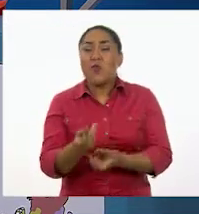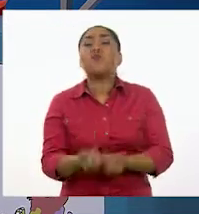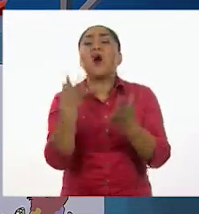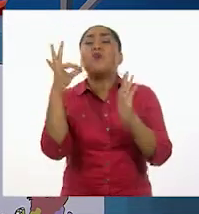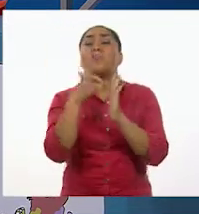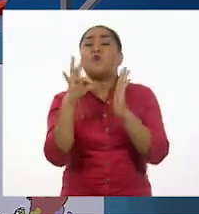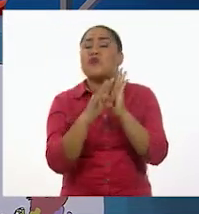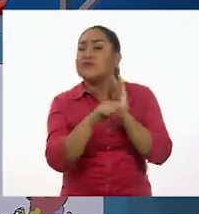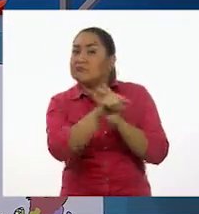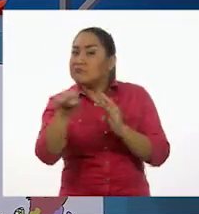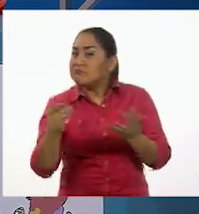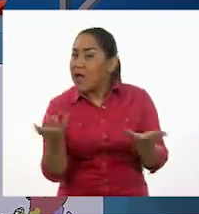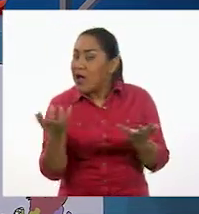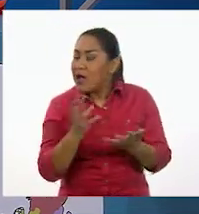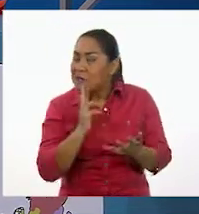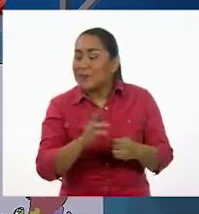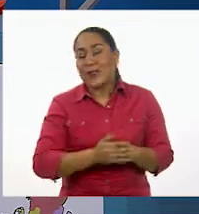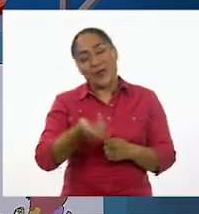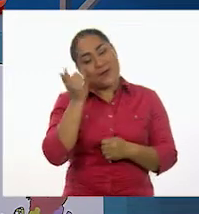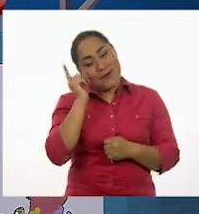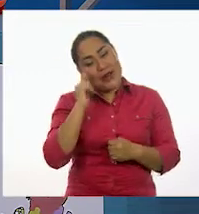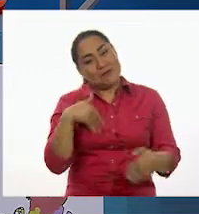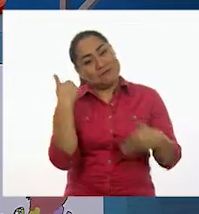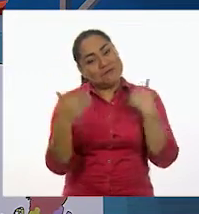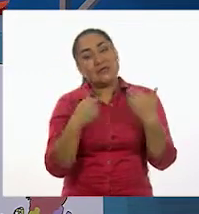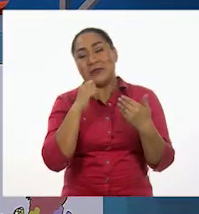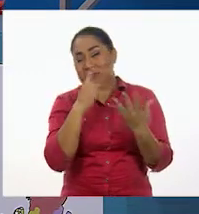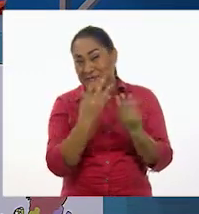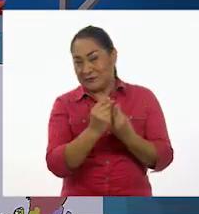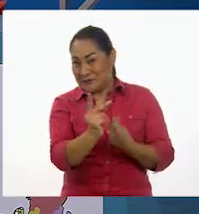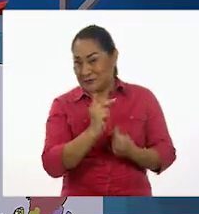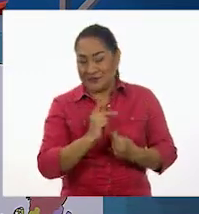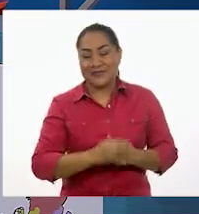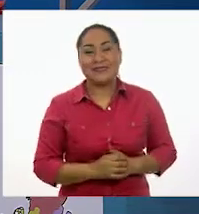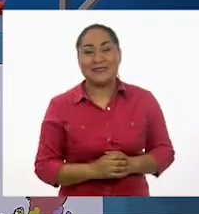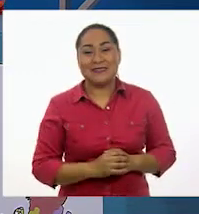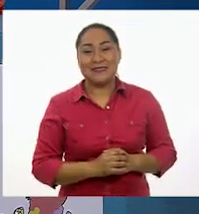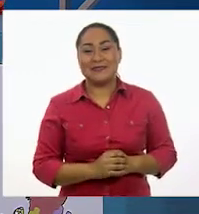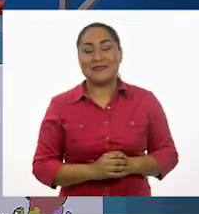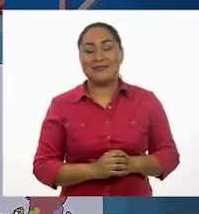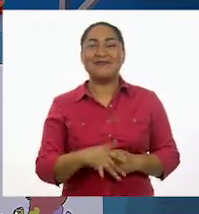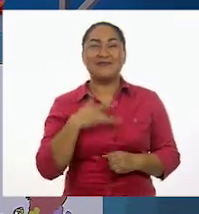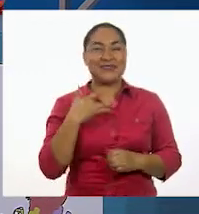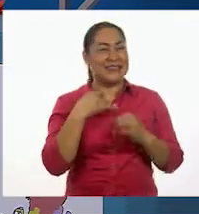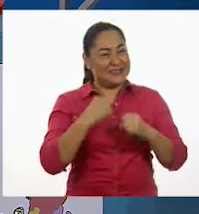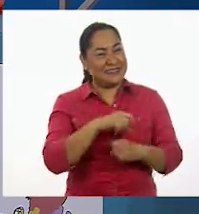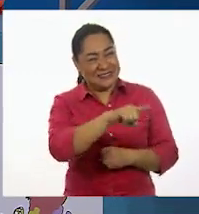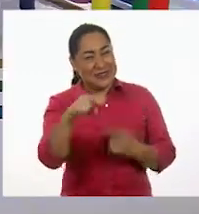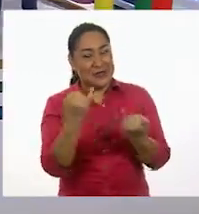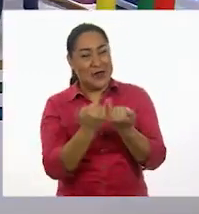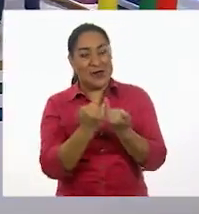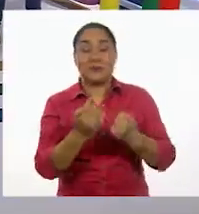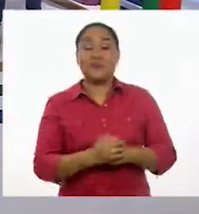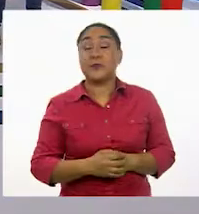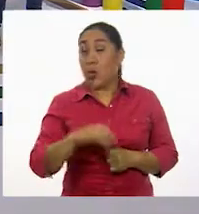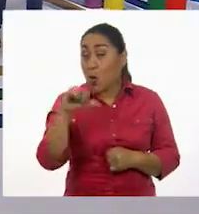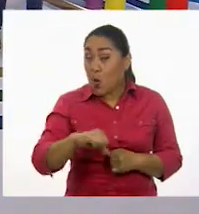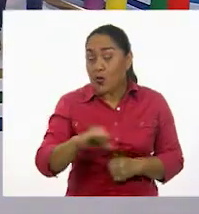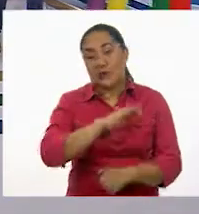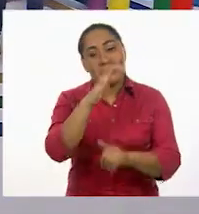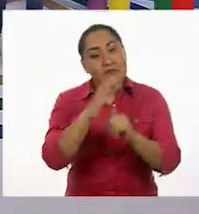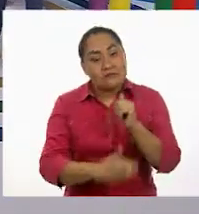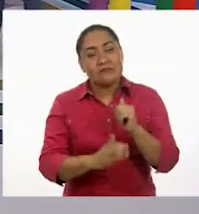pudieron juntar? Esperamos que hayan disfrutado mucho con nosotros. Estoy seguro que sí. El día de hoy hemos